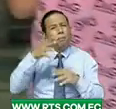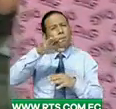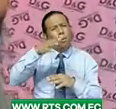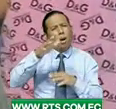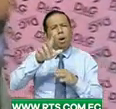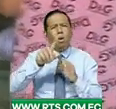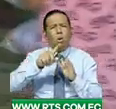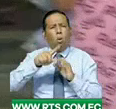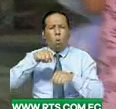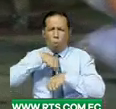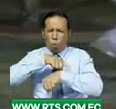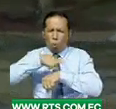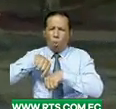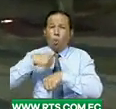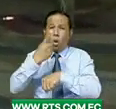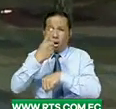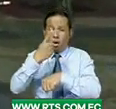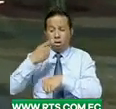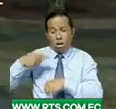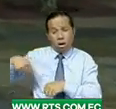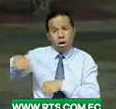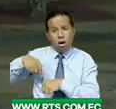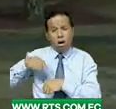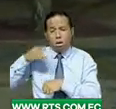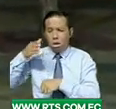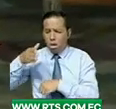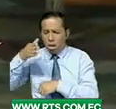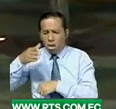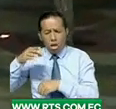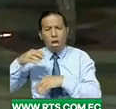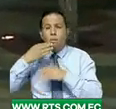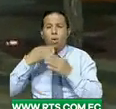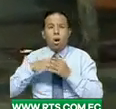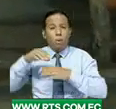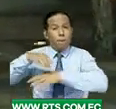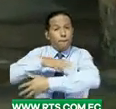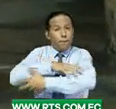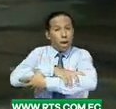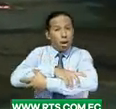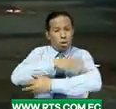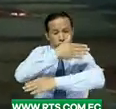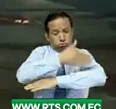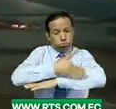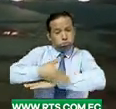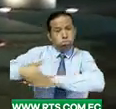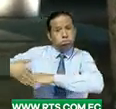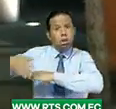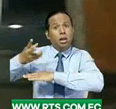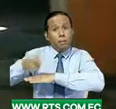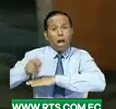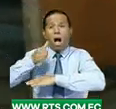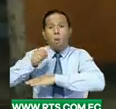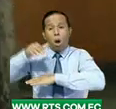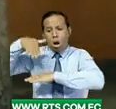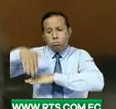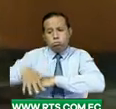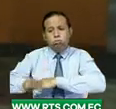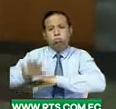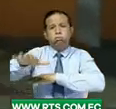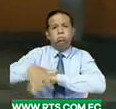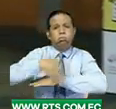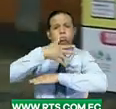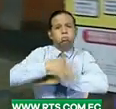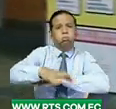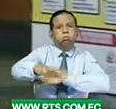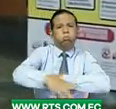aproximadamente una hora del trabajo que se realizó tanto en el área del malecón como en el río, verificaron